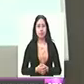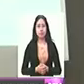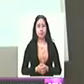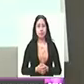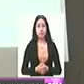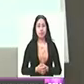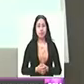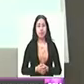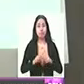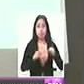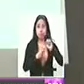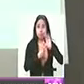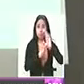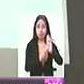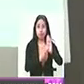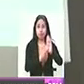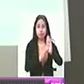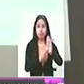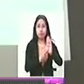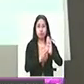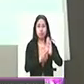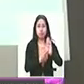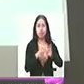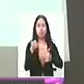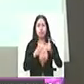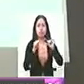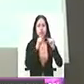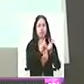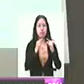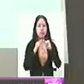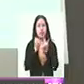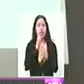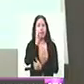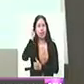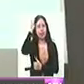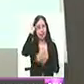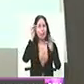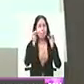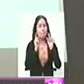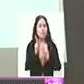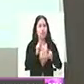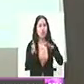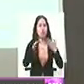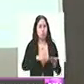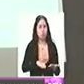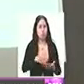Esto es para mostrar en qué grupos de edades hemos tenido más fallecidos con la